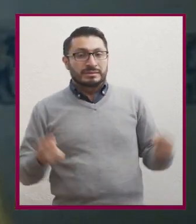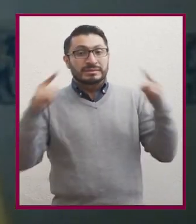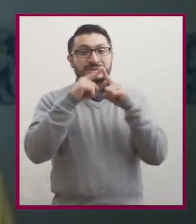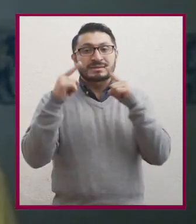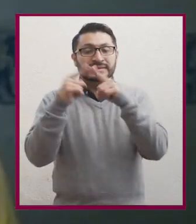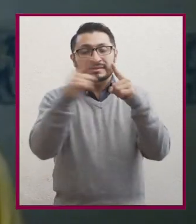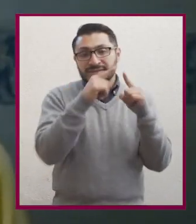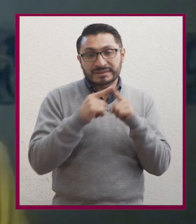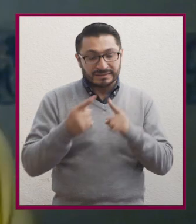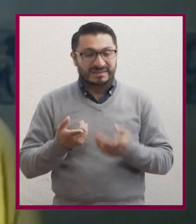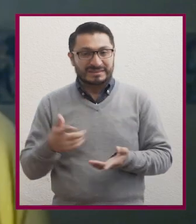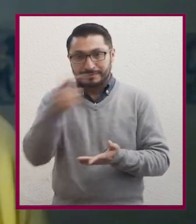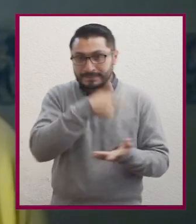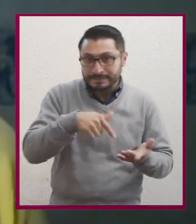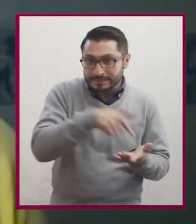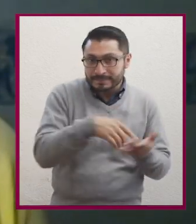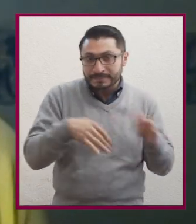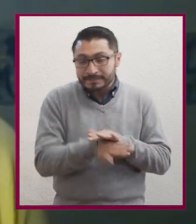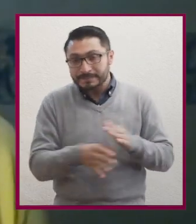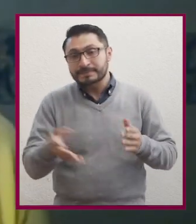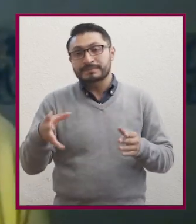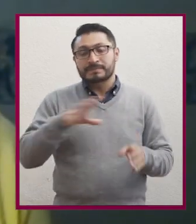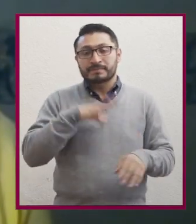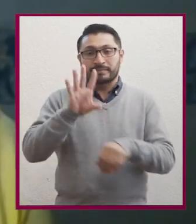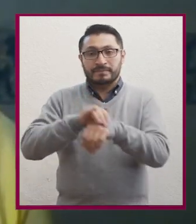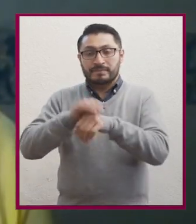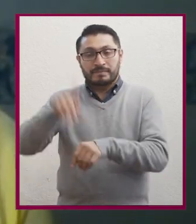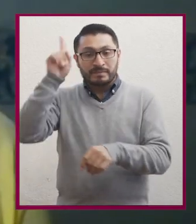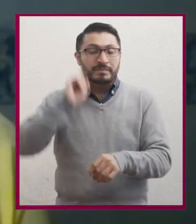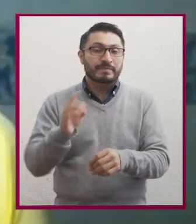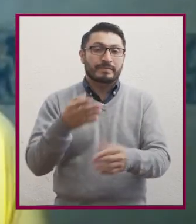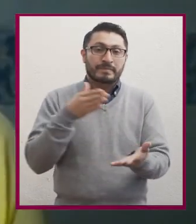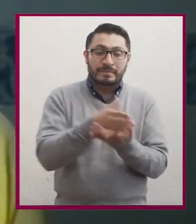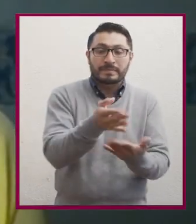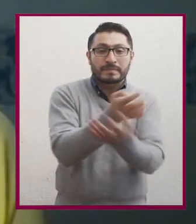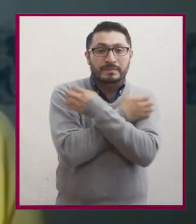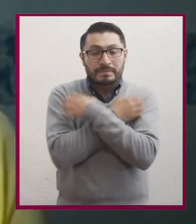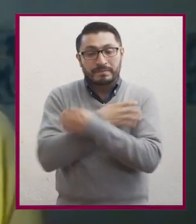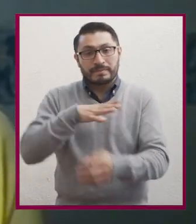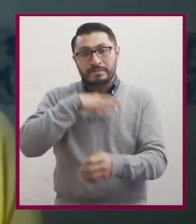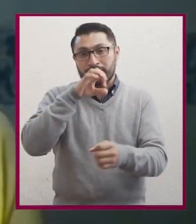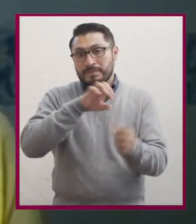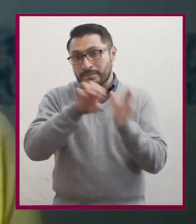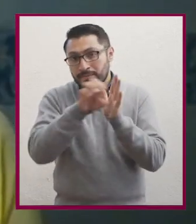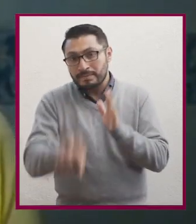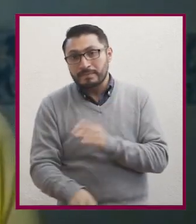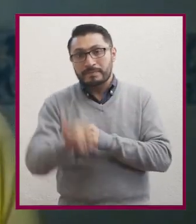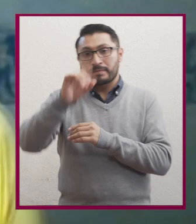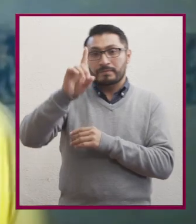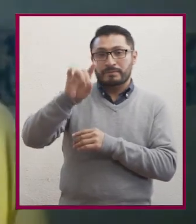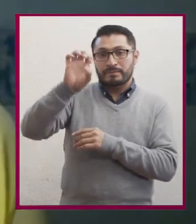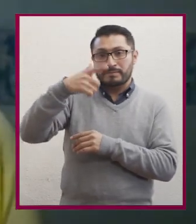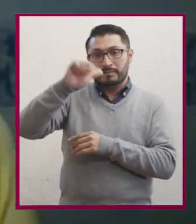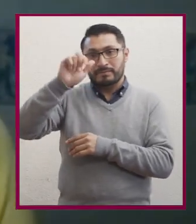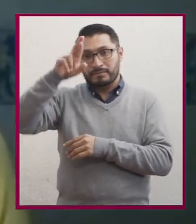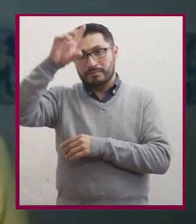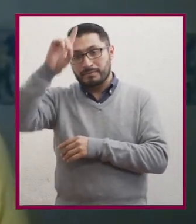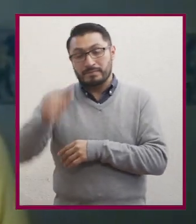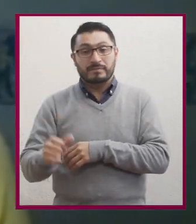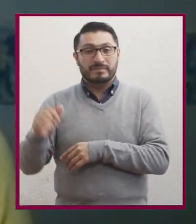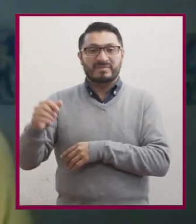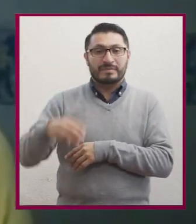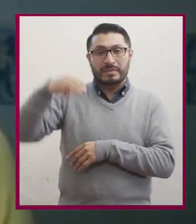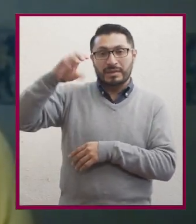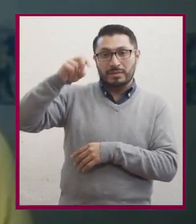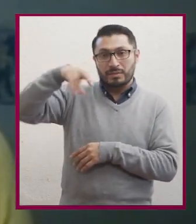los conventos, sobre todo, les van a permitir a las mujeres tener acceso a la educación. Tenemos el caso de Hildegarda von Bingen, que fue una monja de la